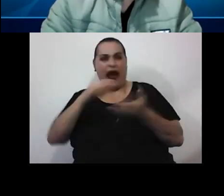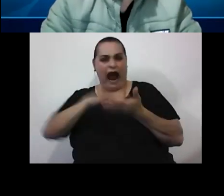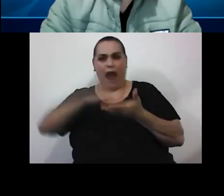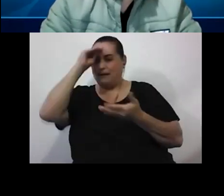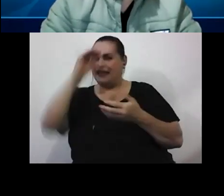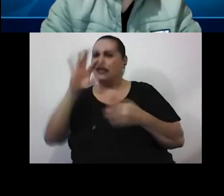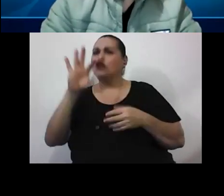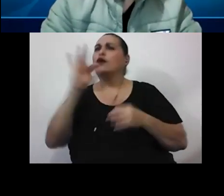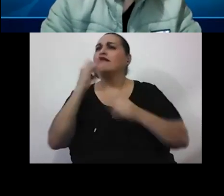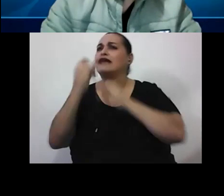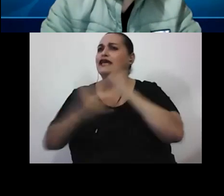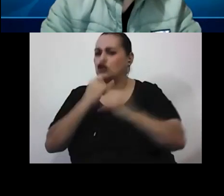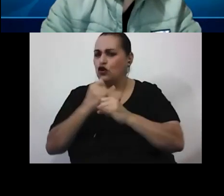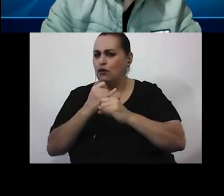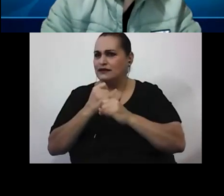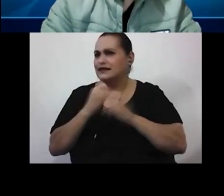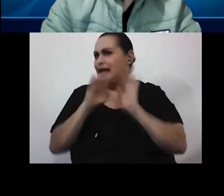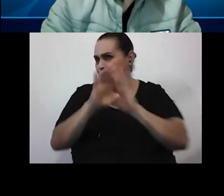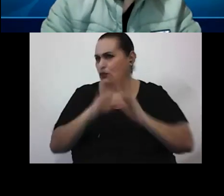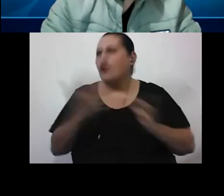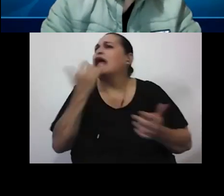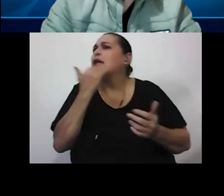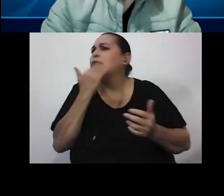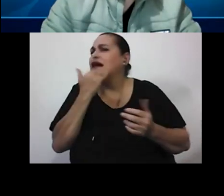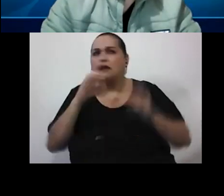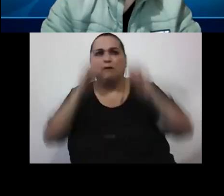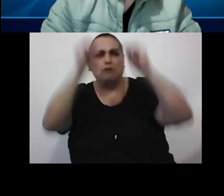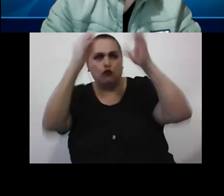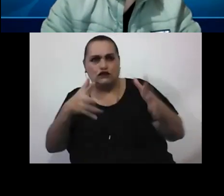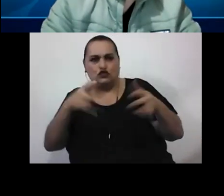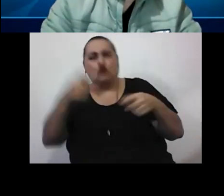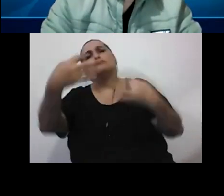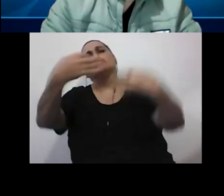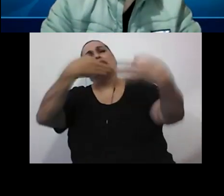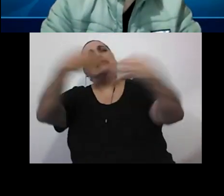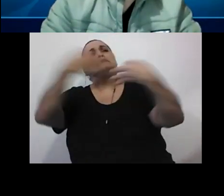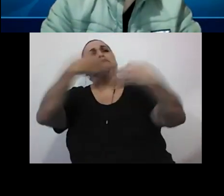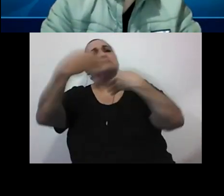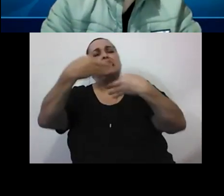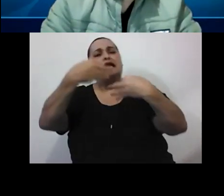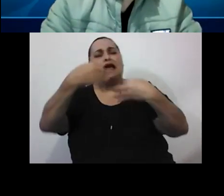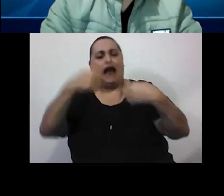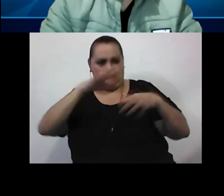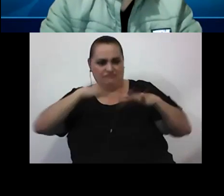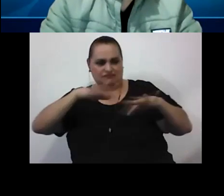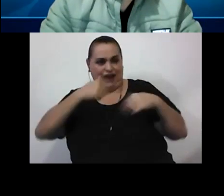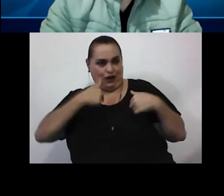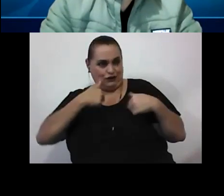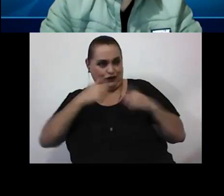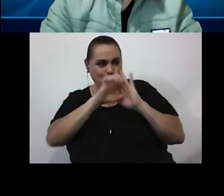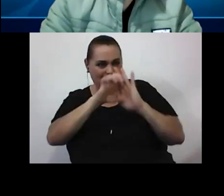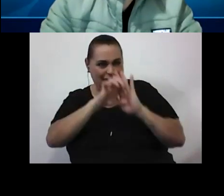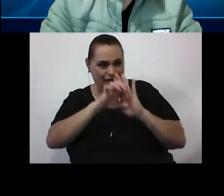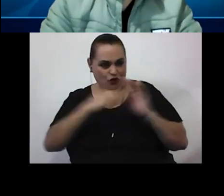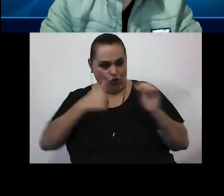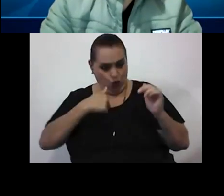¿Qué pasaría si nuestro profesor nos diera este escenario, verdad? Usted